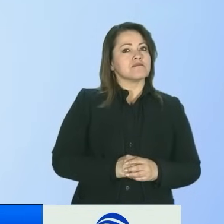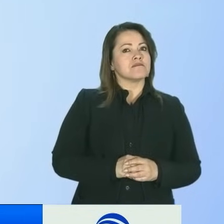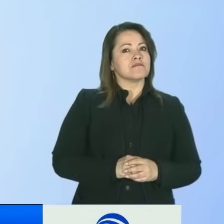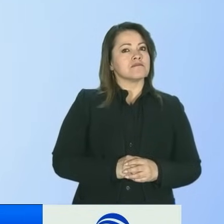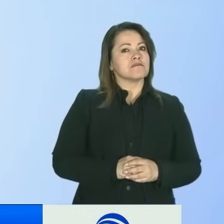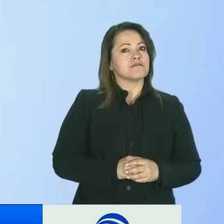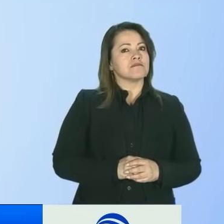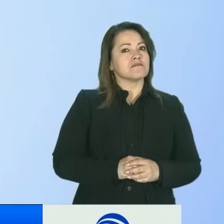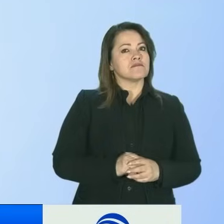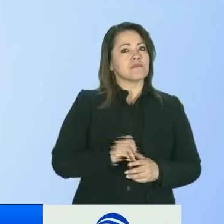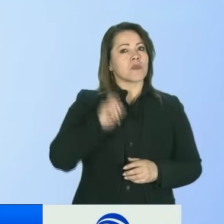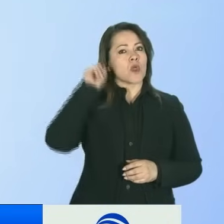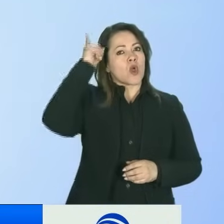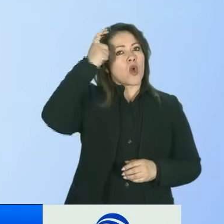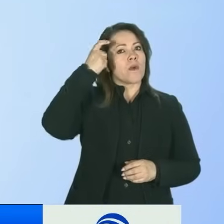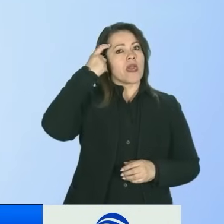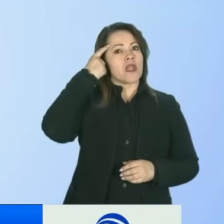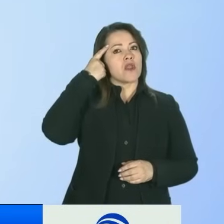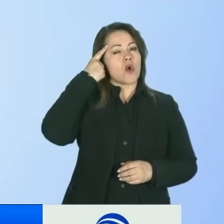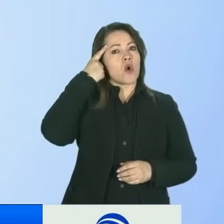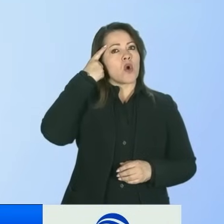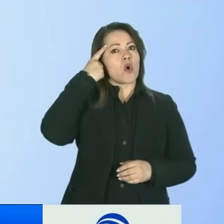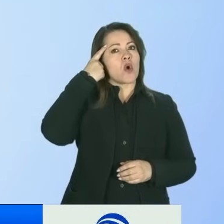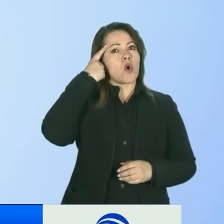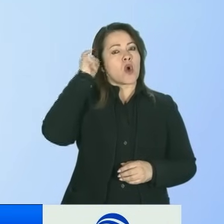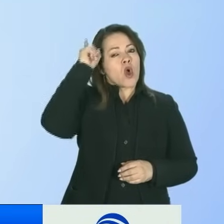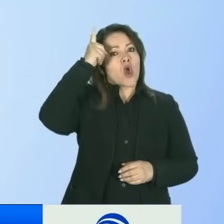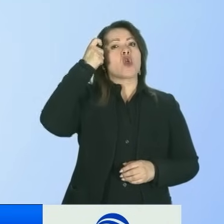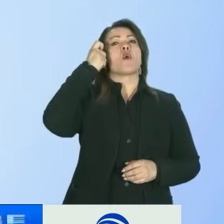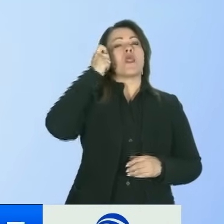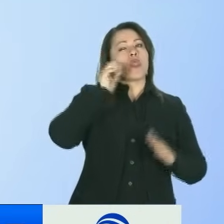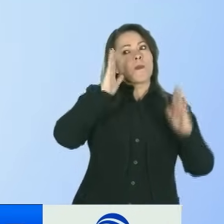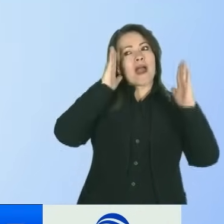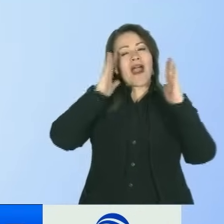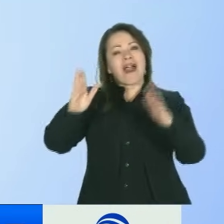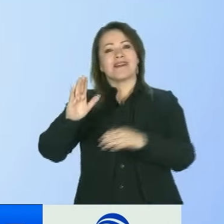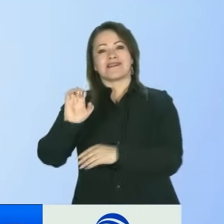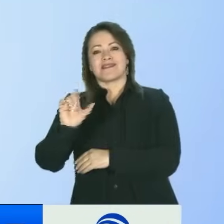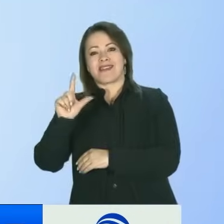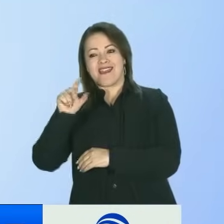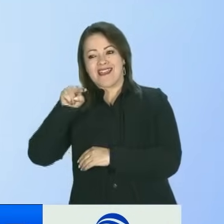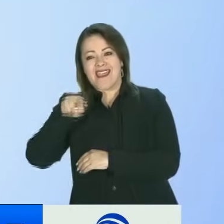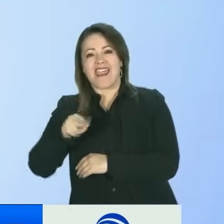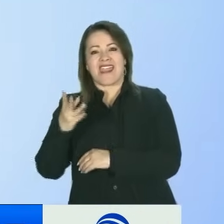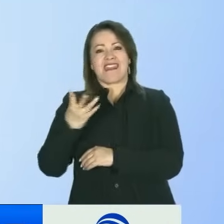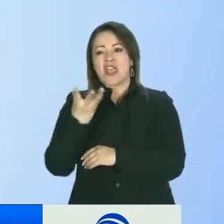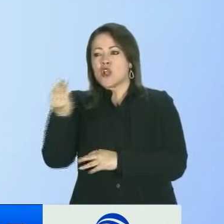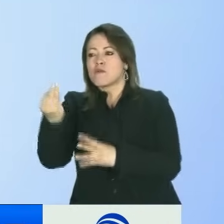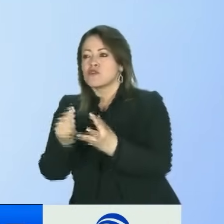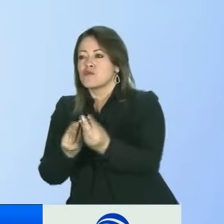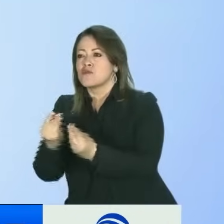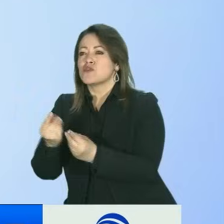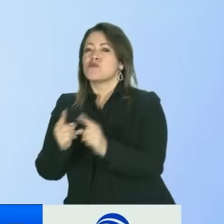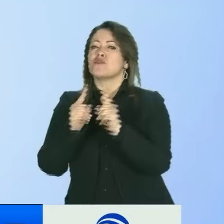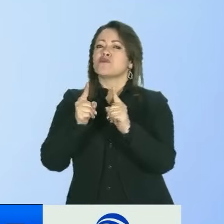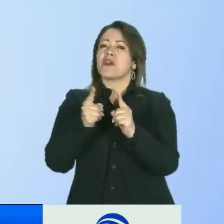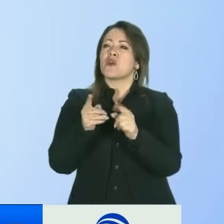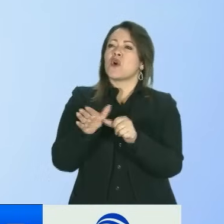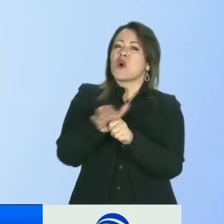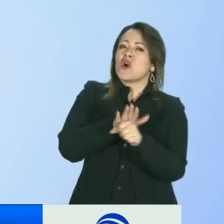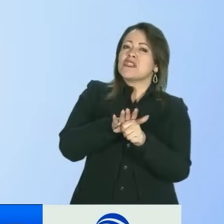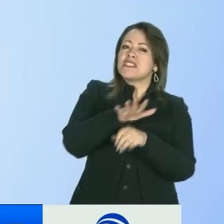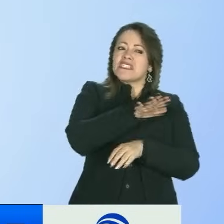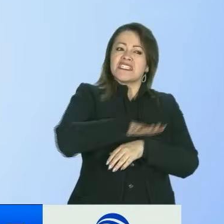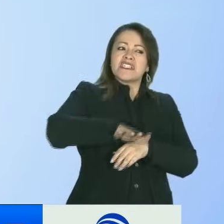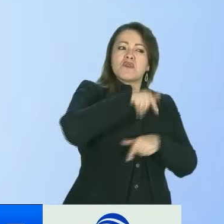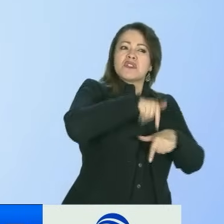gobierno ha estimulado al ELN y al movimiento popular del ELN a que presione con armas